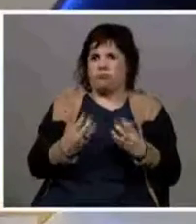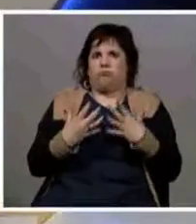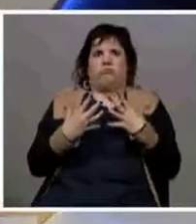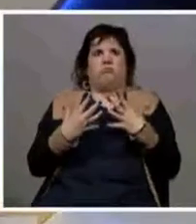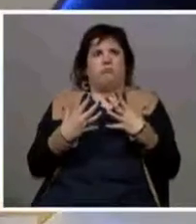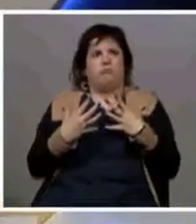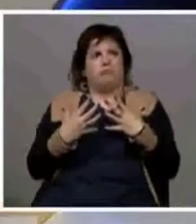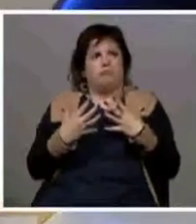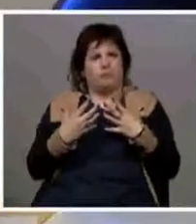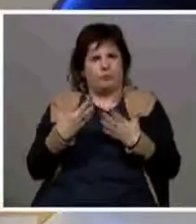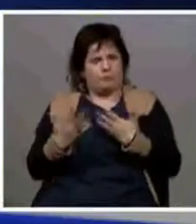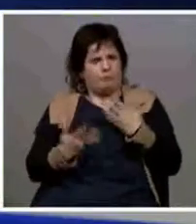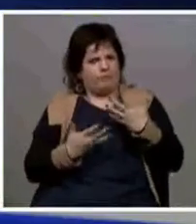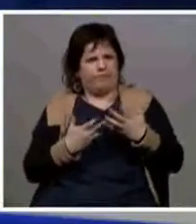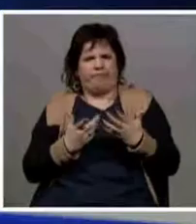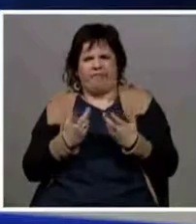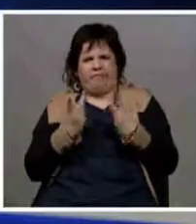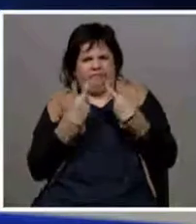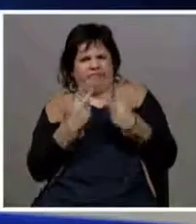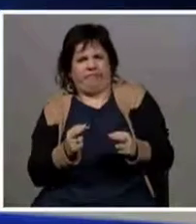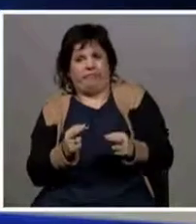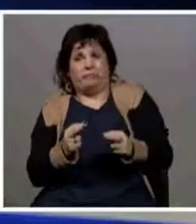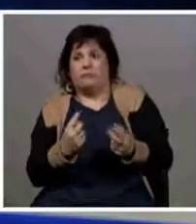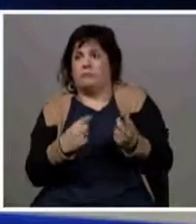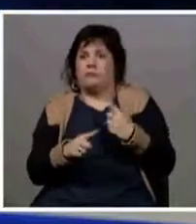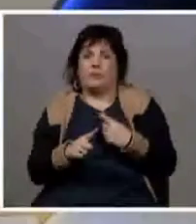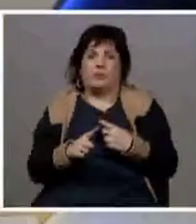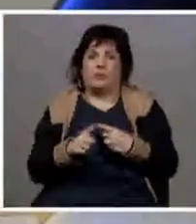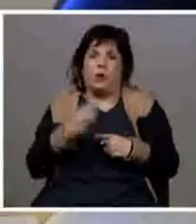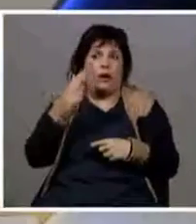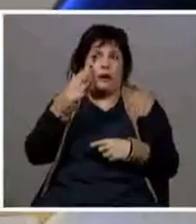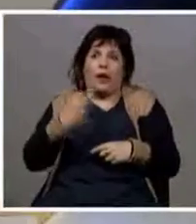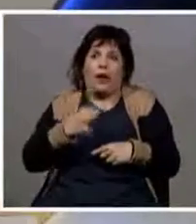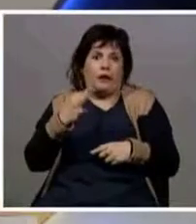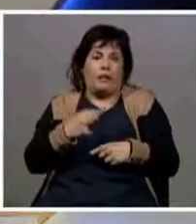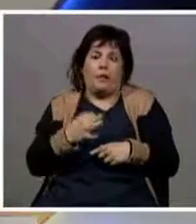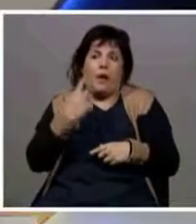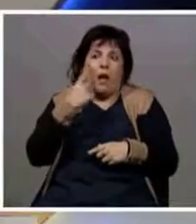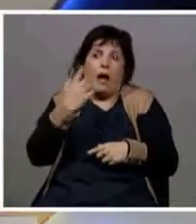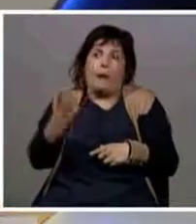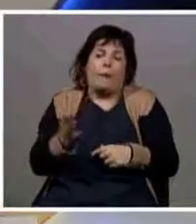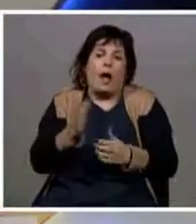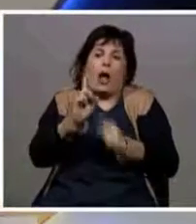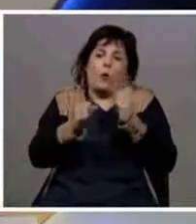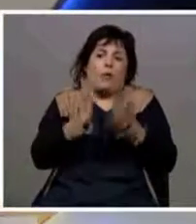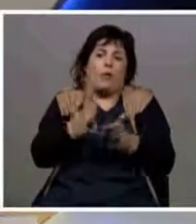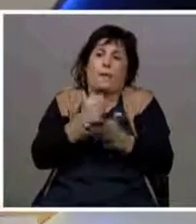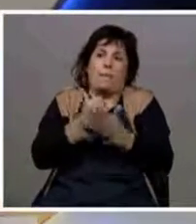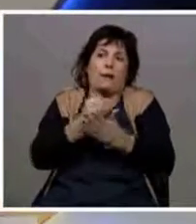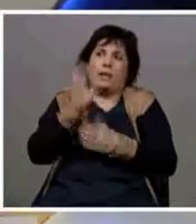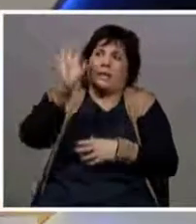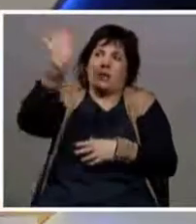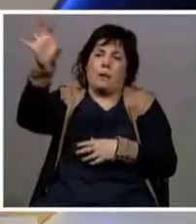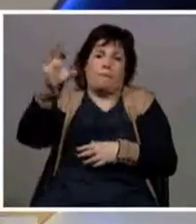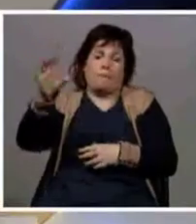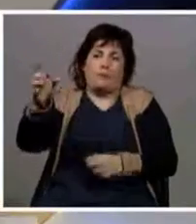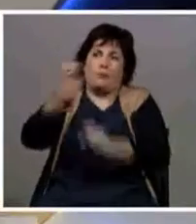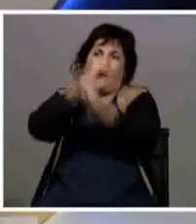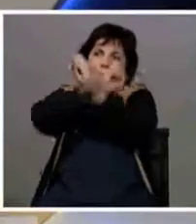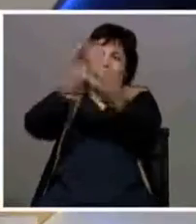incomodidad o rechazo bueno pero en realidad que hay que poder también mirar que ahí tenemos departamento donde esta realidad es más compleja